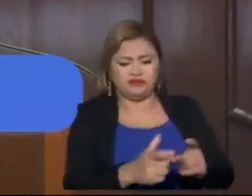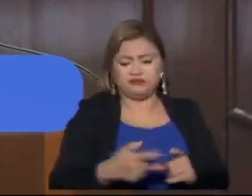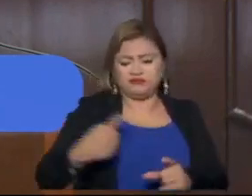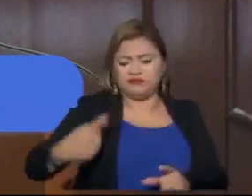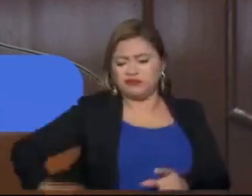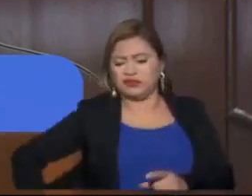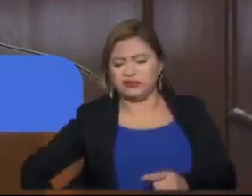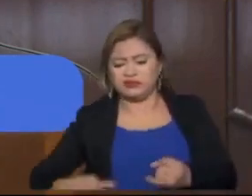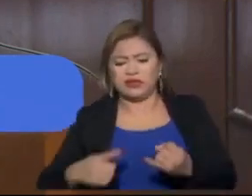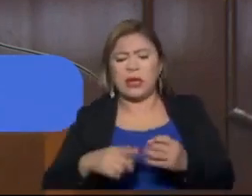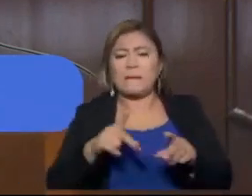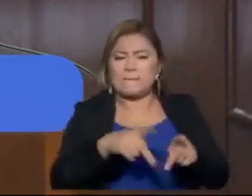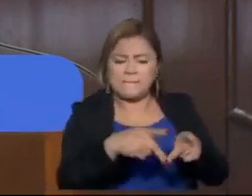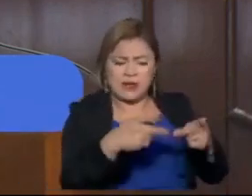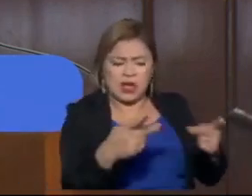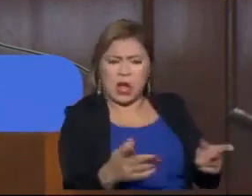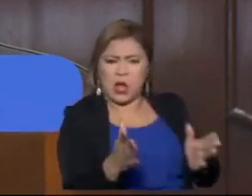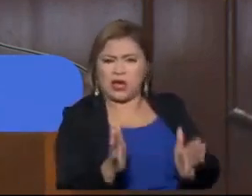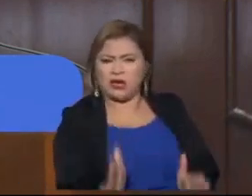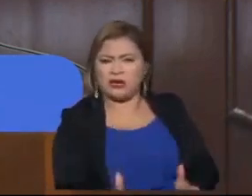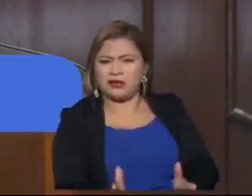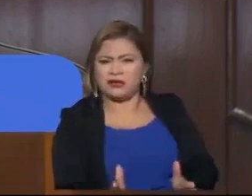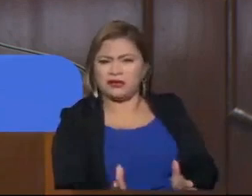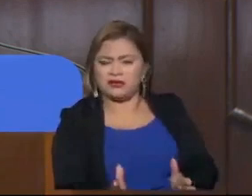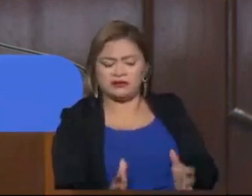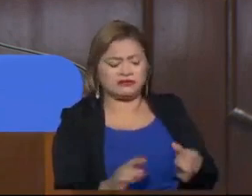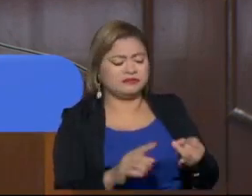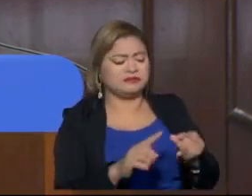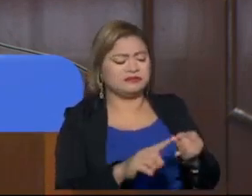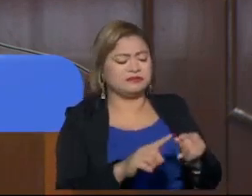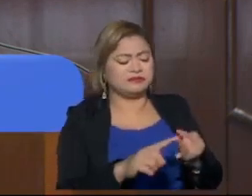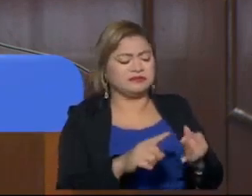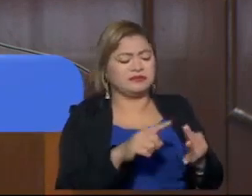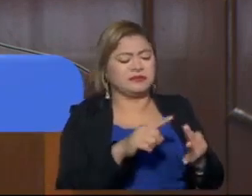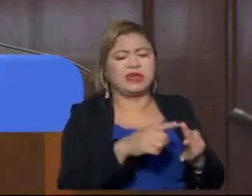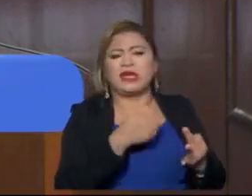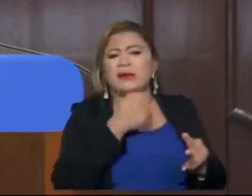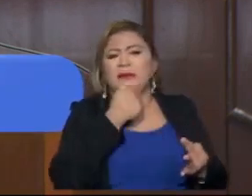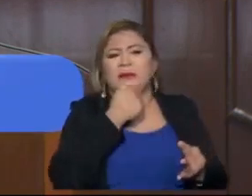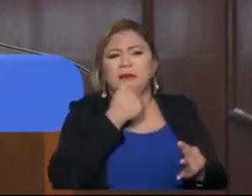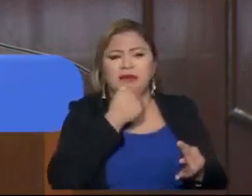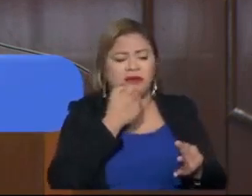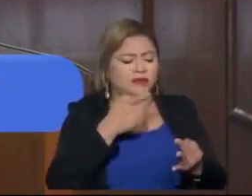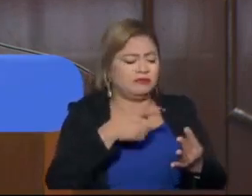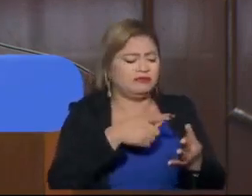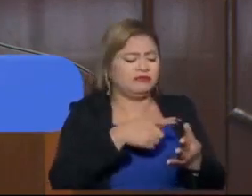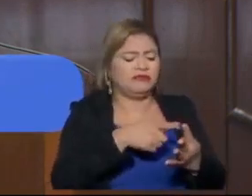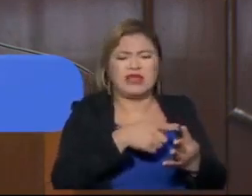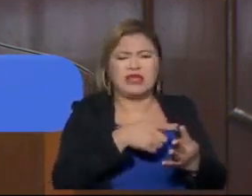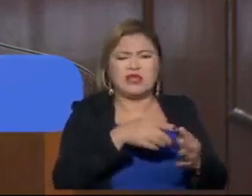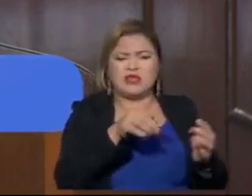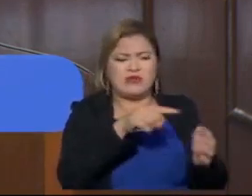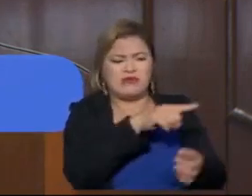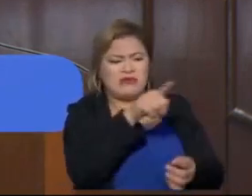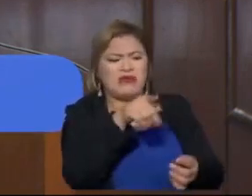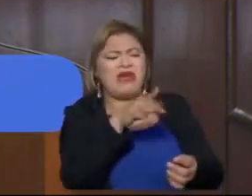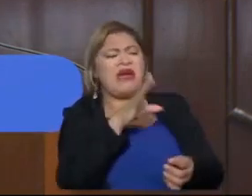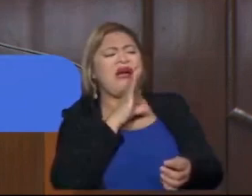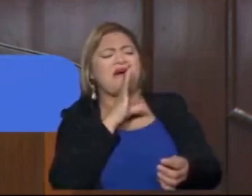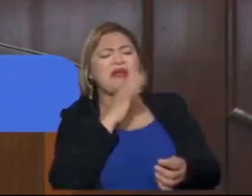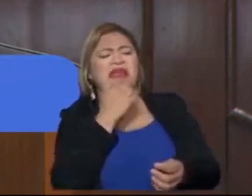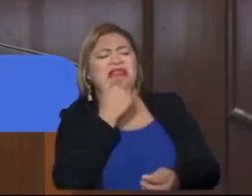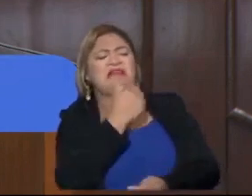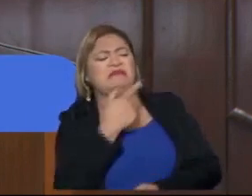ningún periodista, ni comentarista, nadie puede decir que